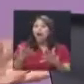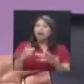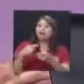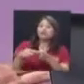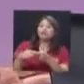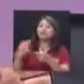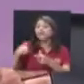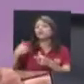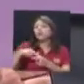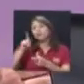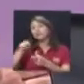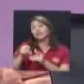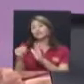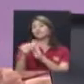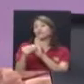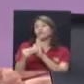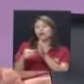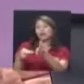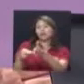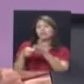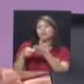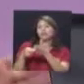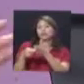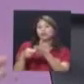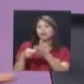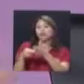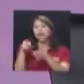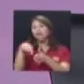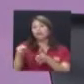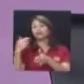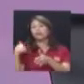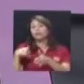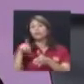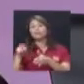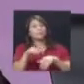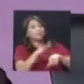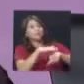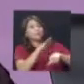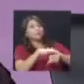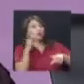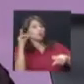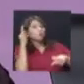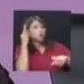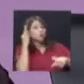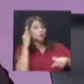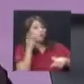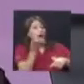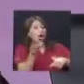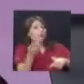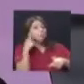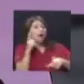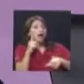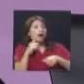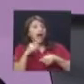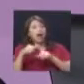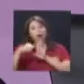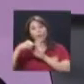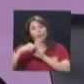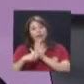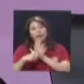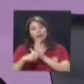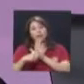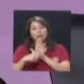que le pidan en el perdición eso a la esposa para hacerse una vasectomía no ahí no se